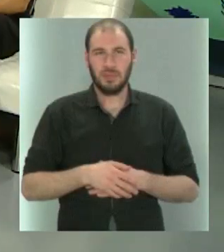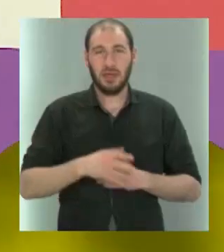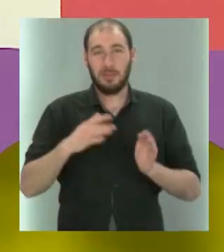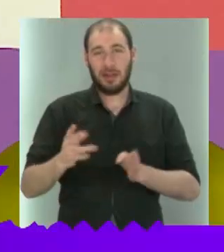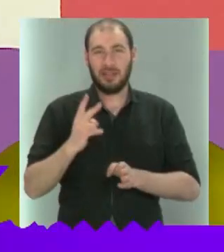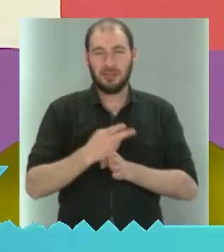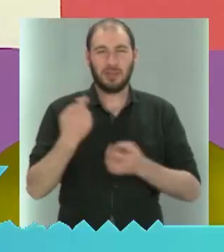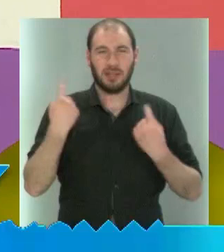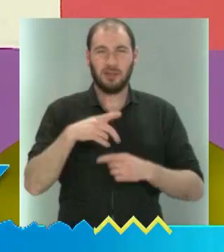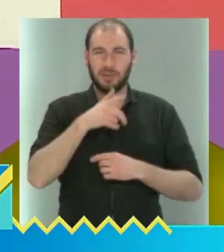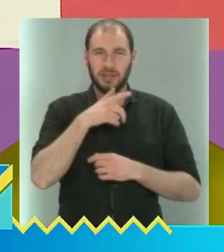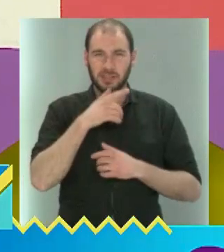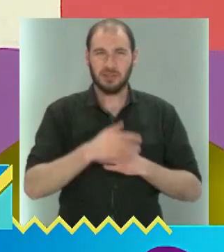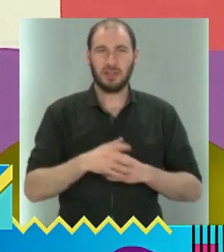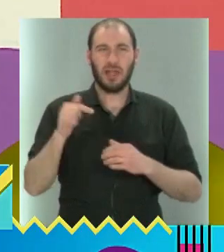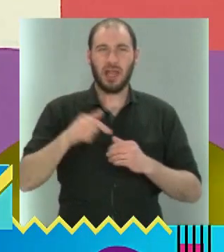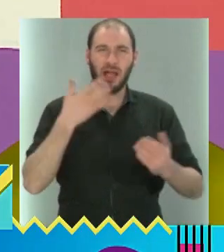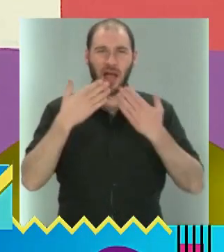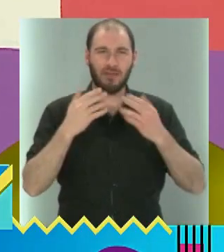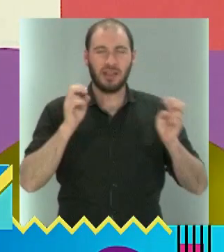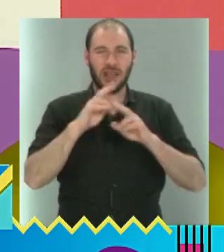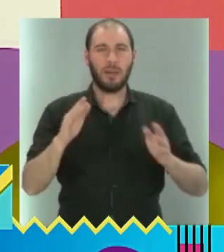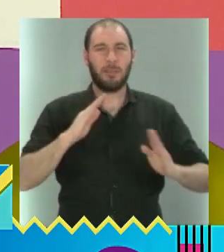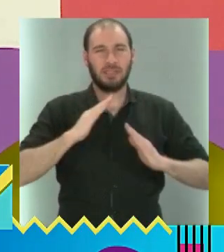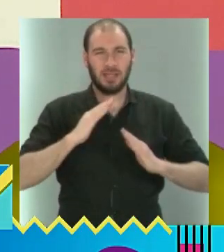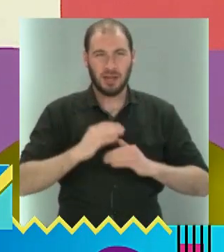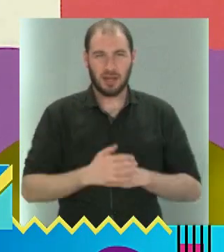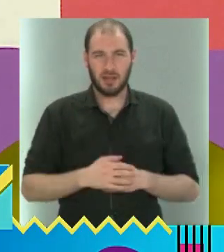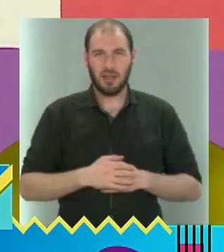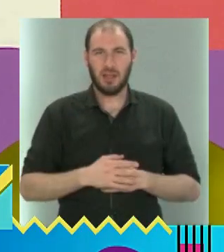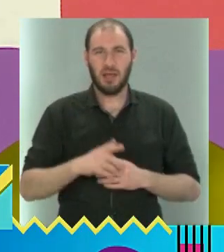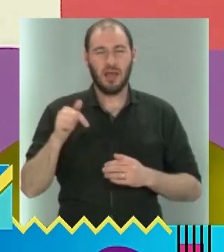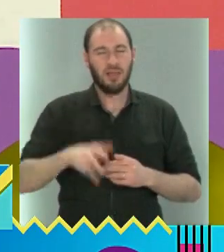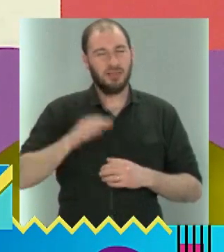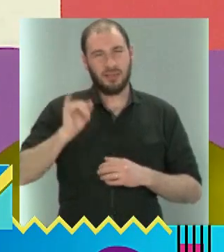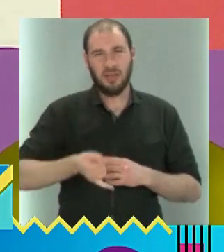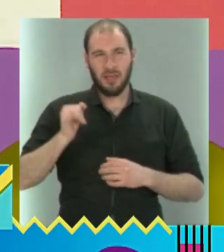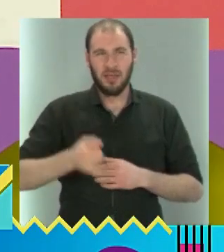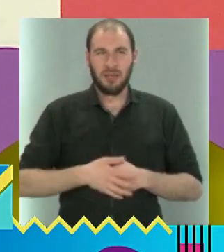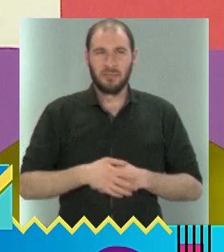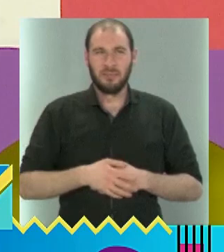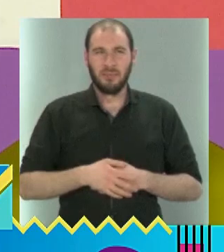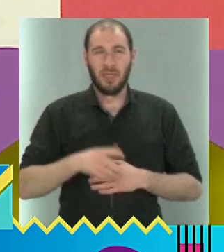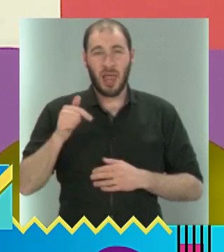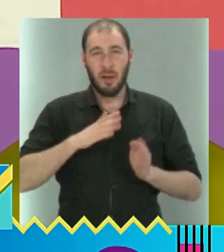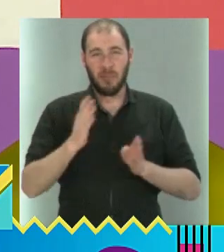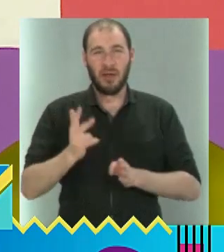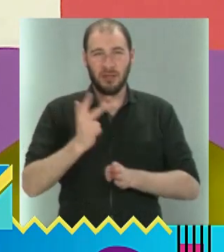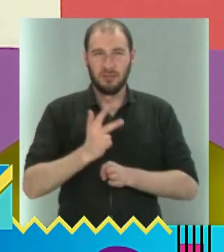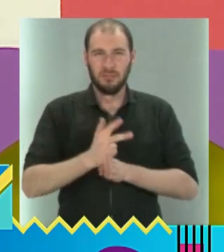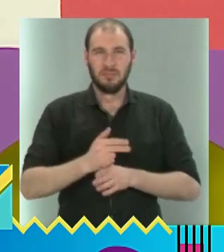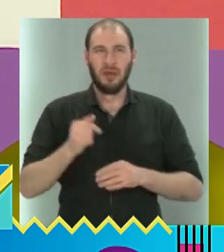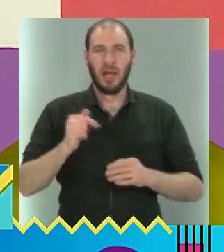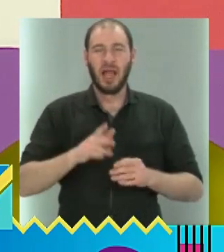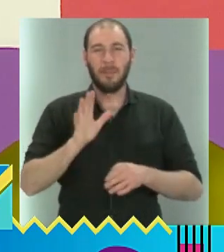Segundo bloque de Distintos Parecidos. Estamos hablando de artes marciales y, como no podía ser de otra manera, en nuestro tercer bloque vamos a tener el